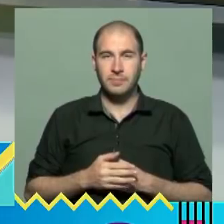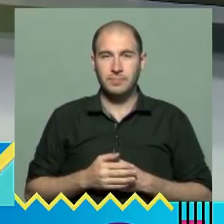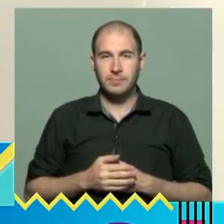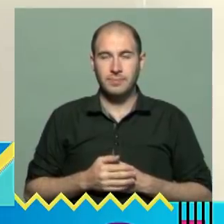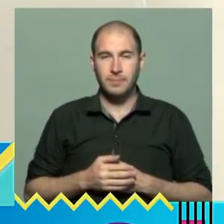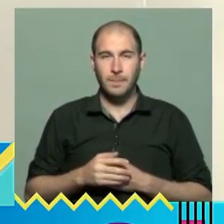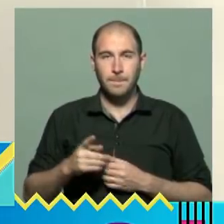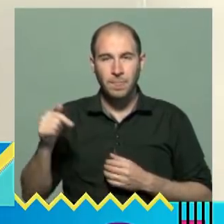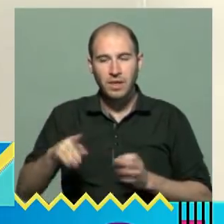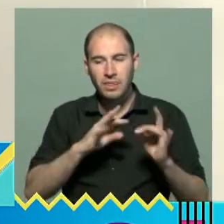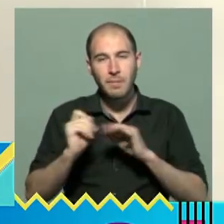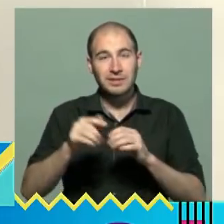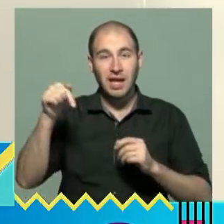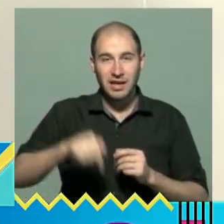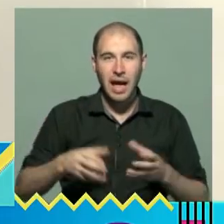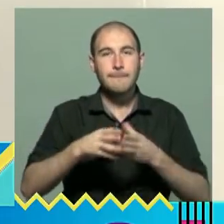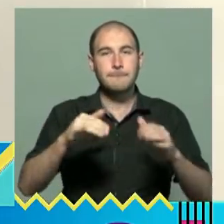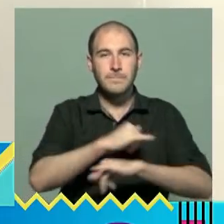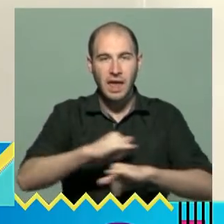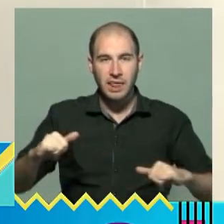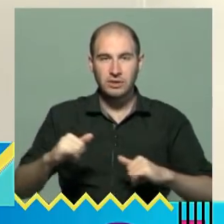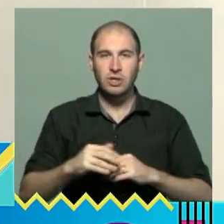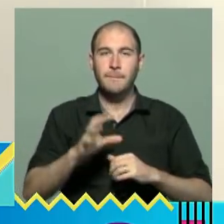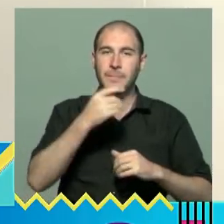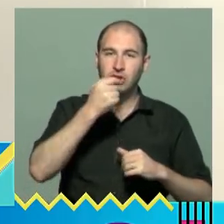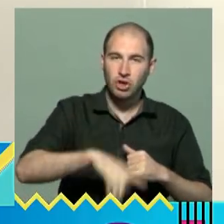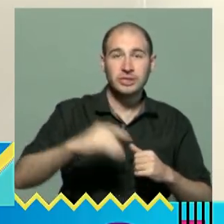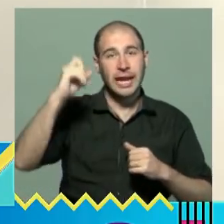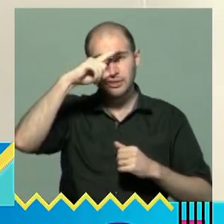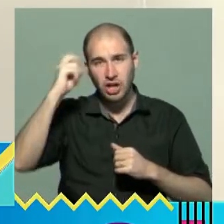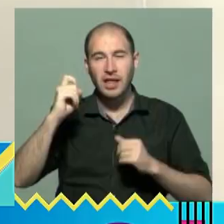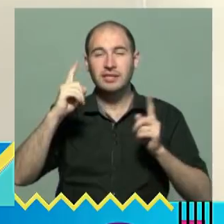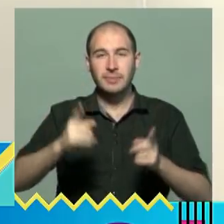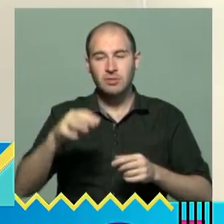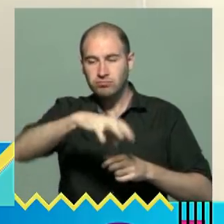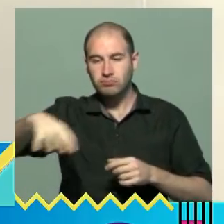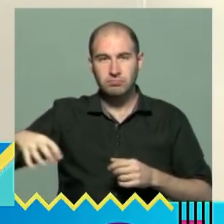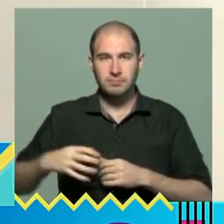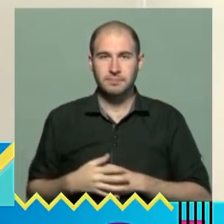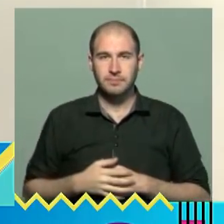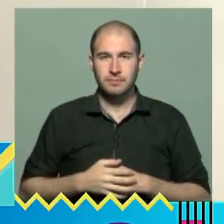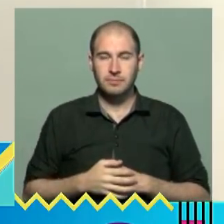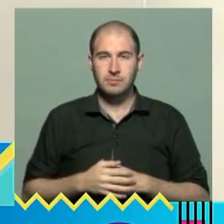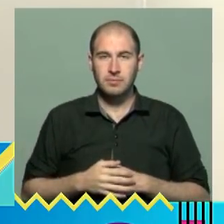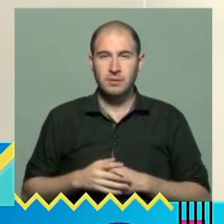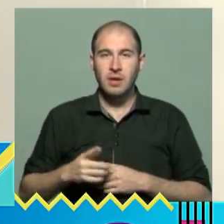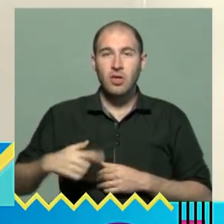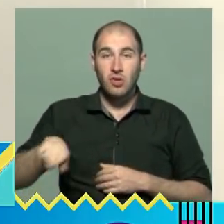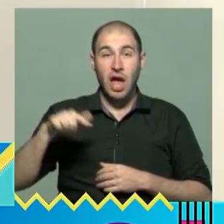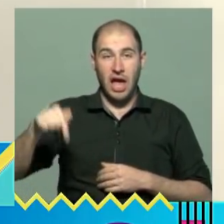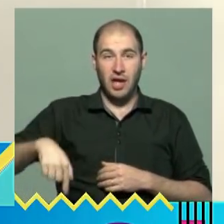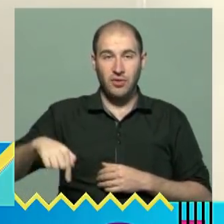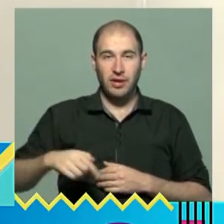poder estar discutiendo esto acá en los medios, tanto provinciales como nacionales y de nuestros lugares, digamos, hacen a que